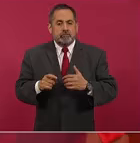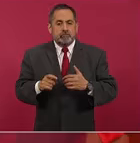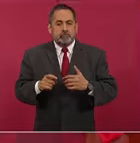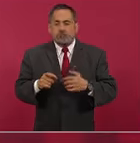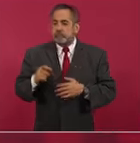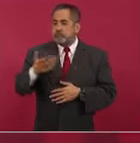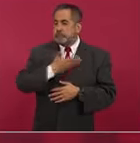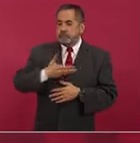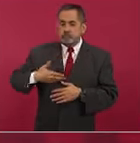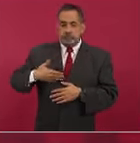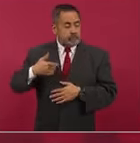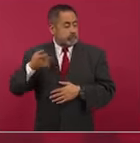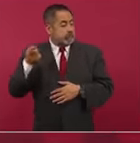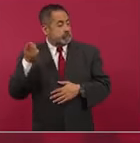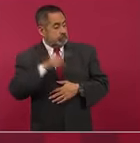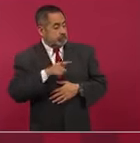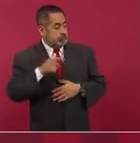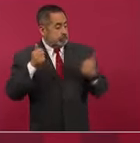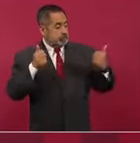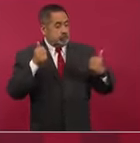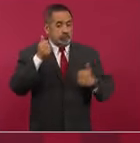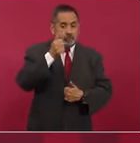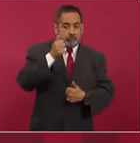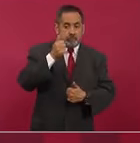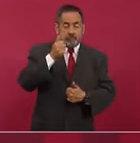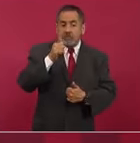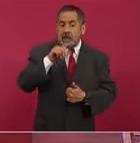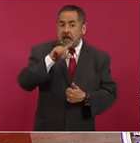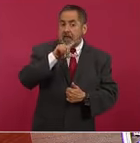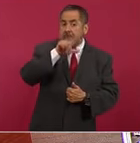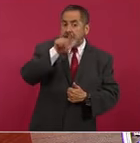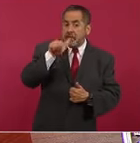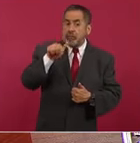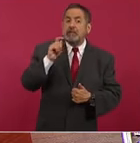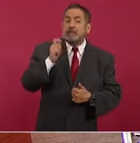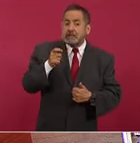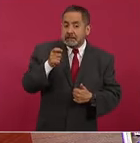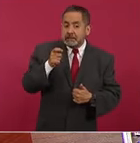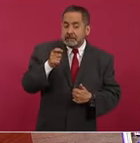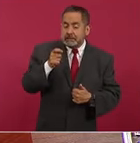presidentes y luego los medios